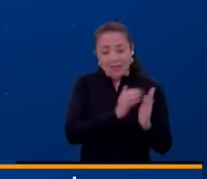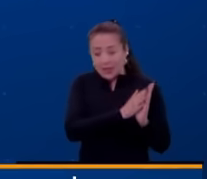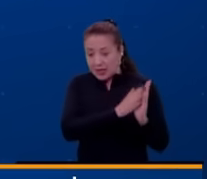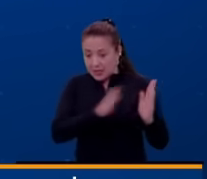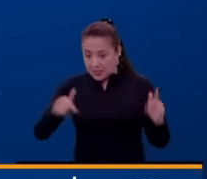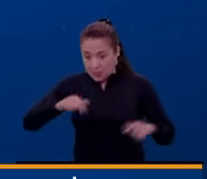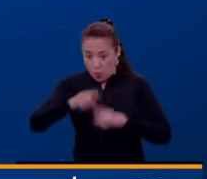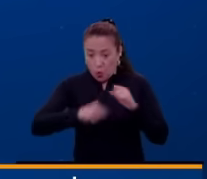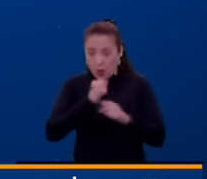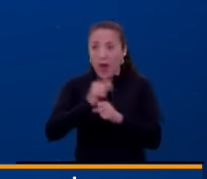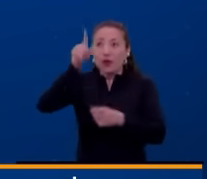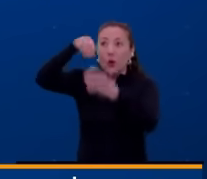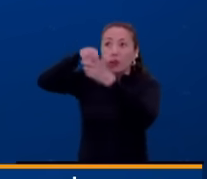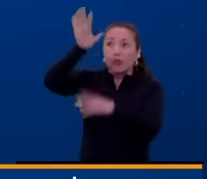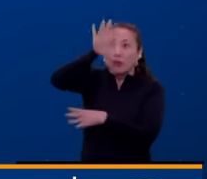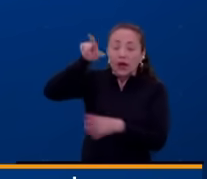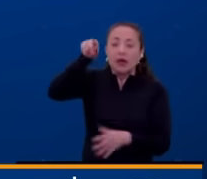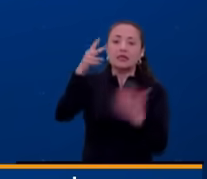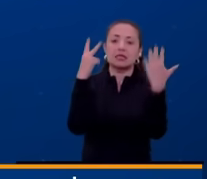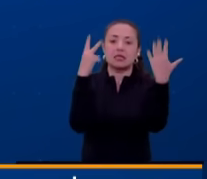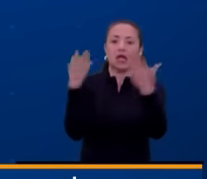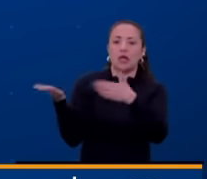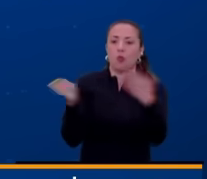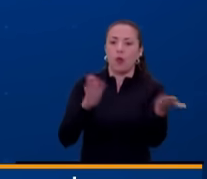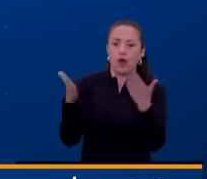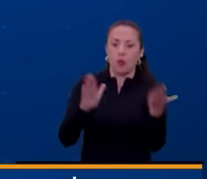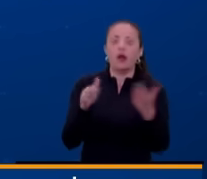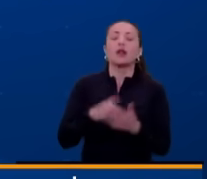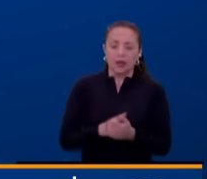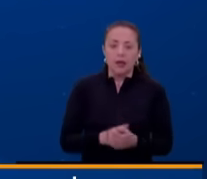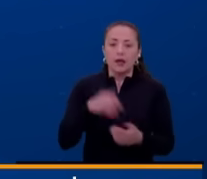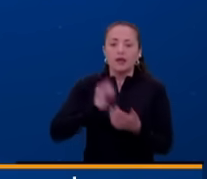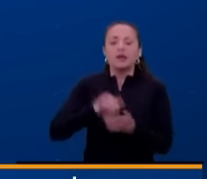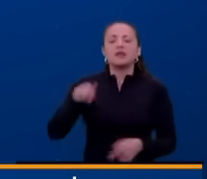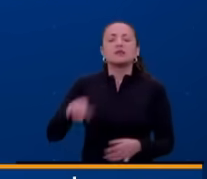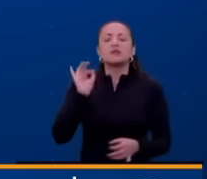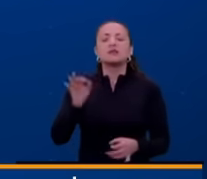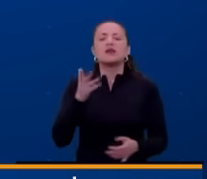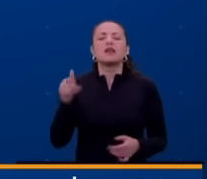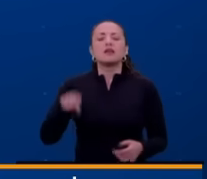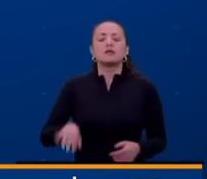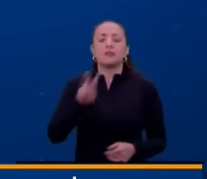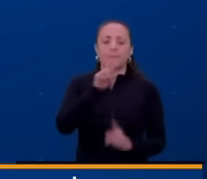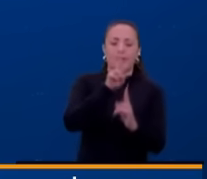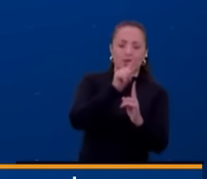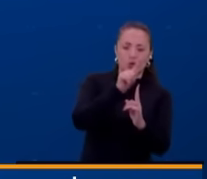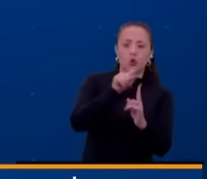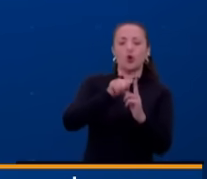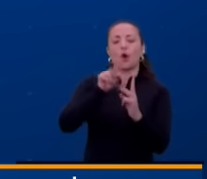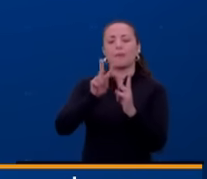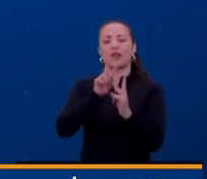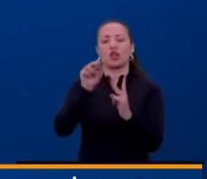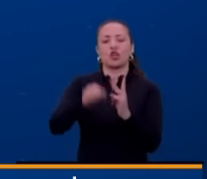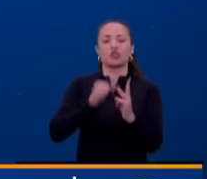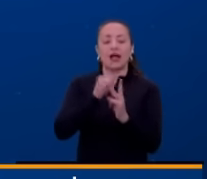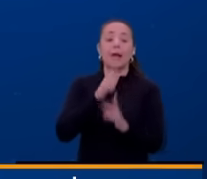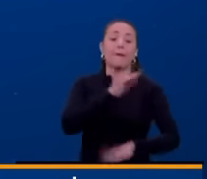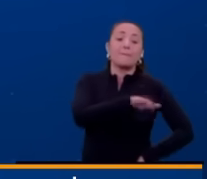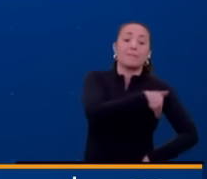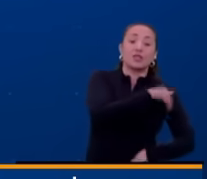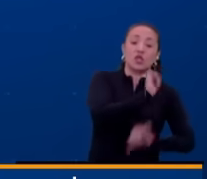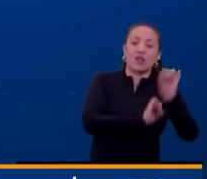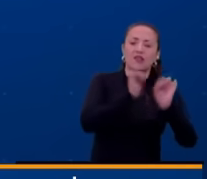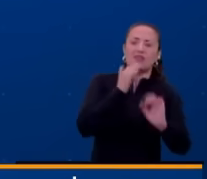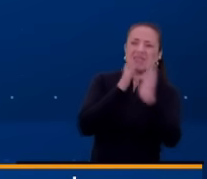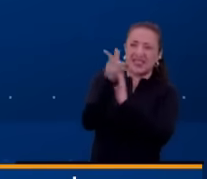país. Los últimos soldados tenían 21 y 23 años de edad, y además el ministro de Defensa se refirió sobre este tema y